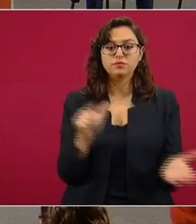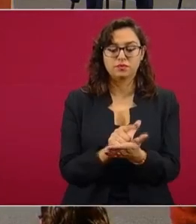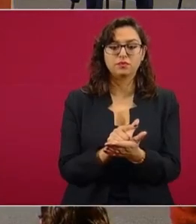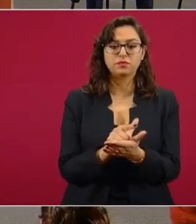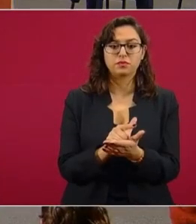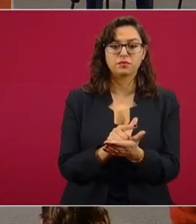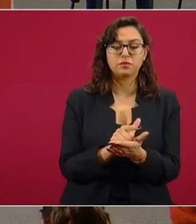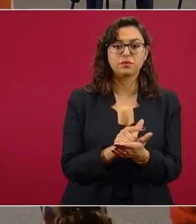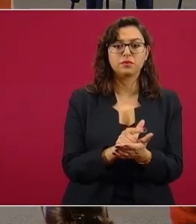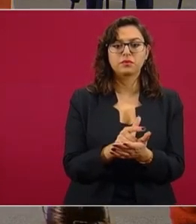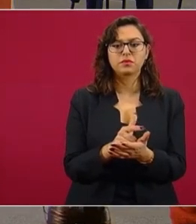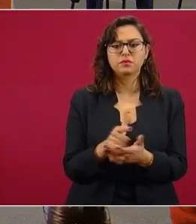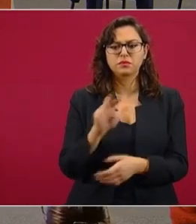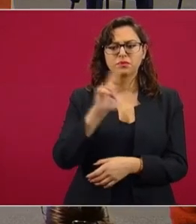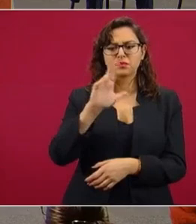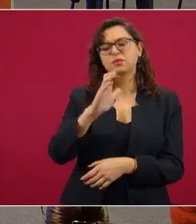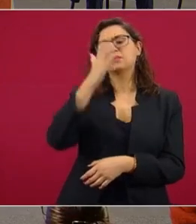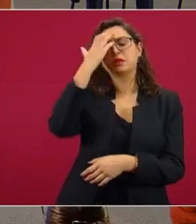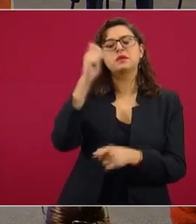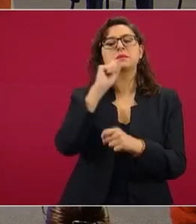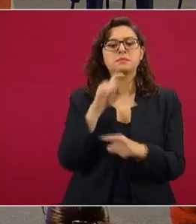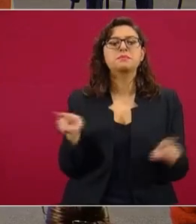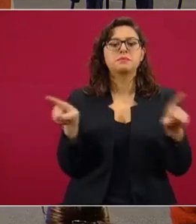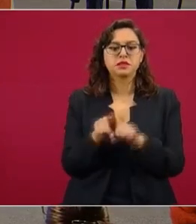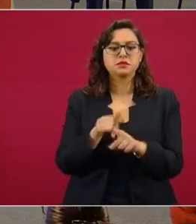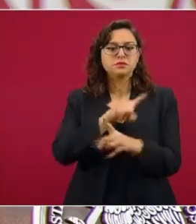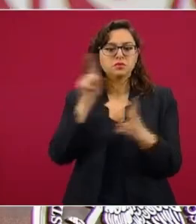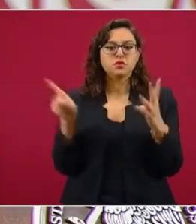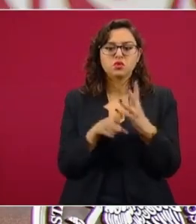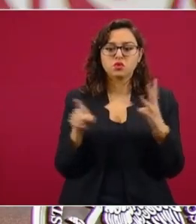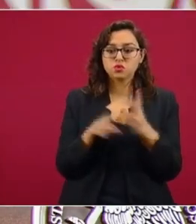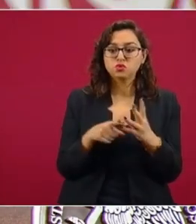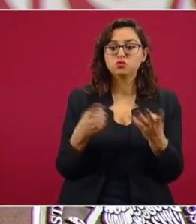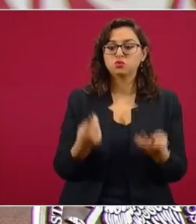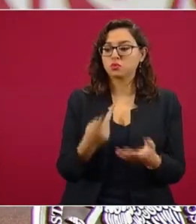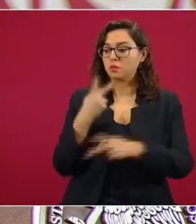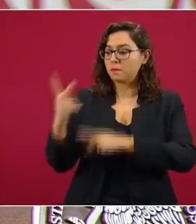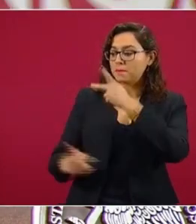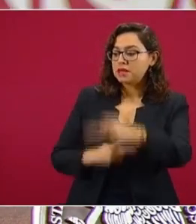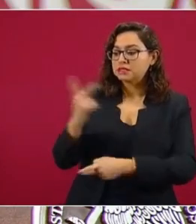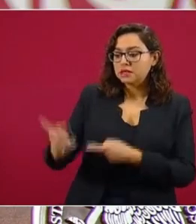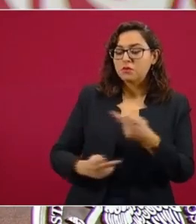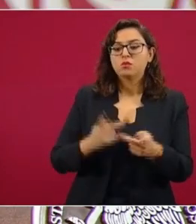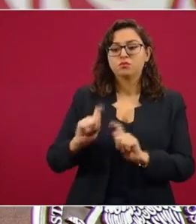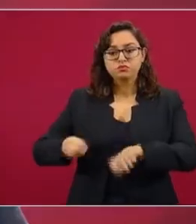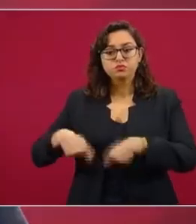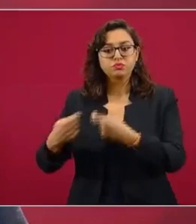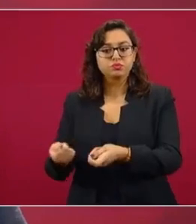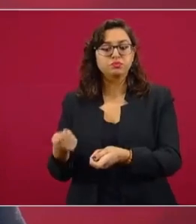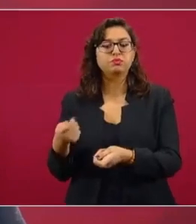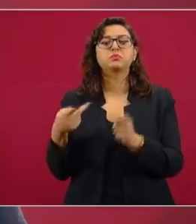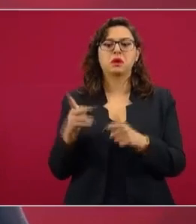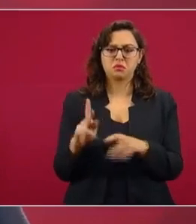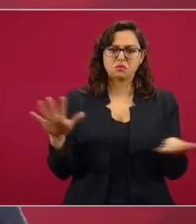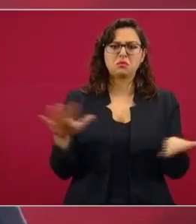finalmente, también permite el refinanciamiento de los créditos que ha otorgado el Instituto, pero también que el Instituto y